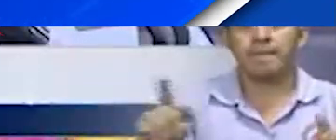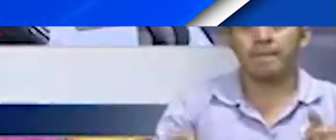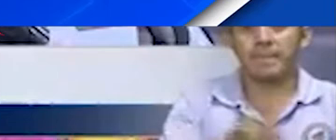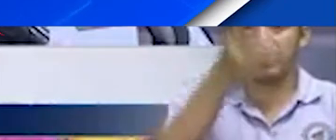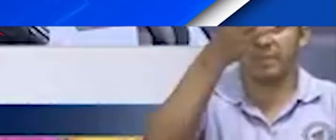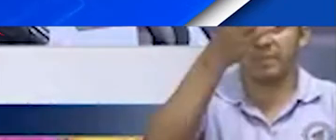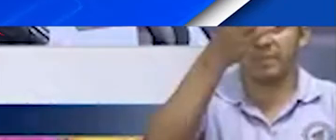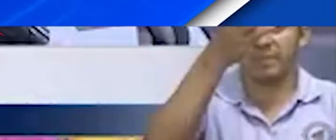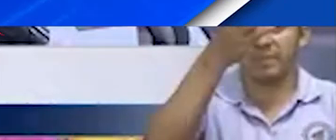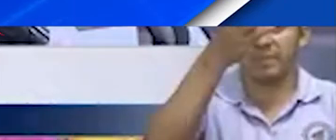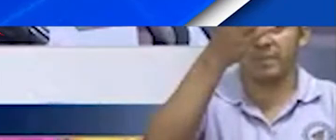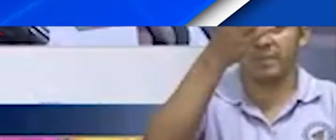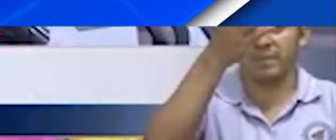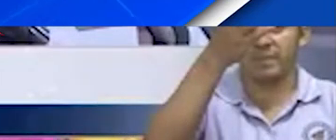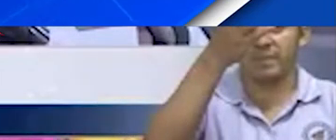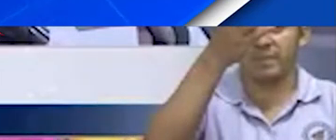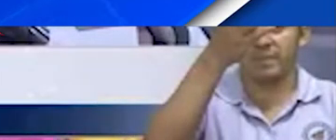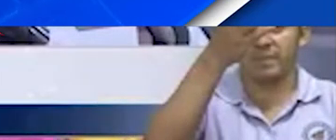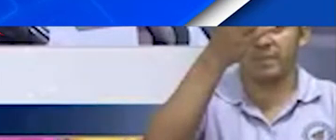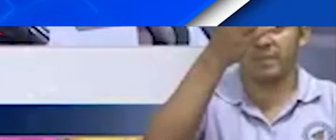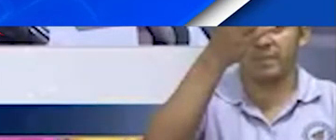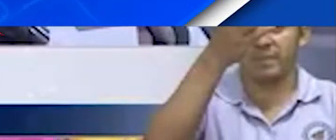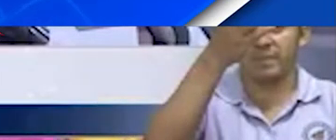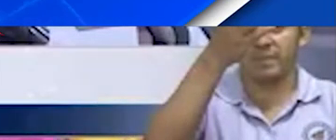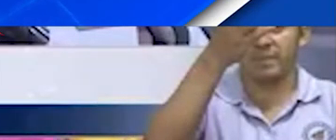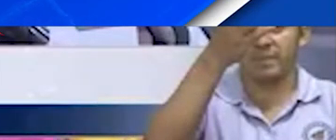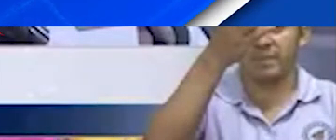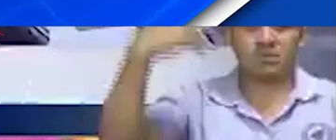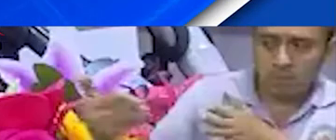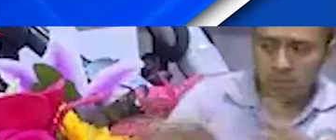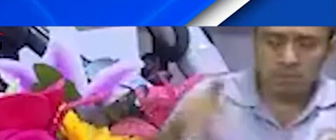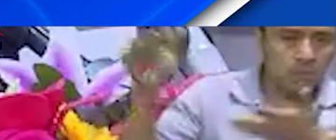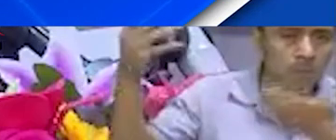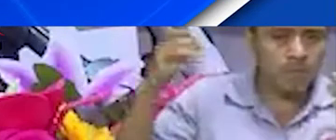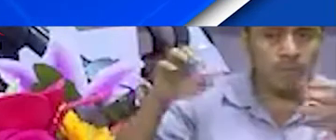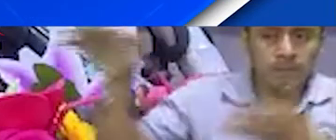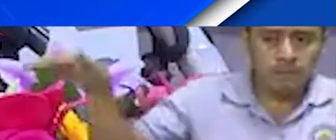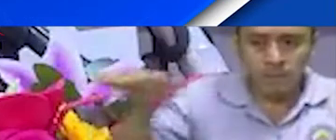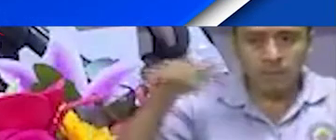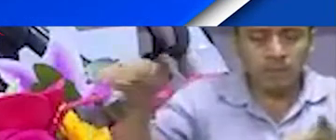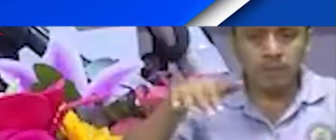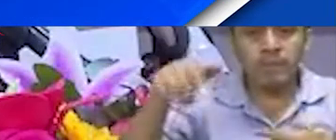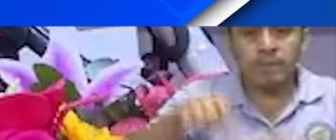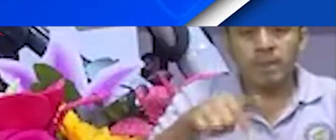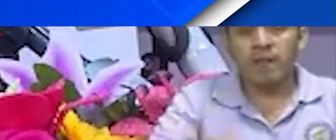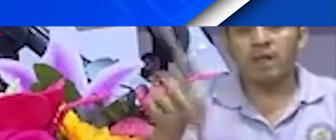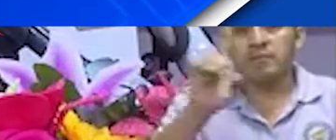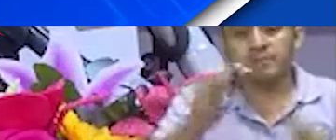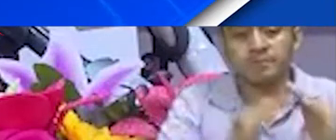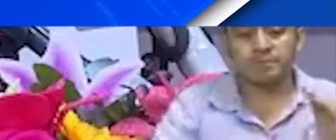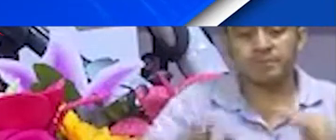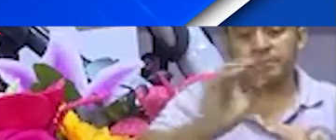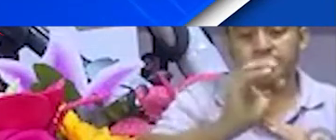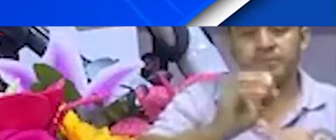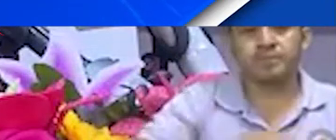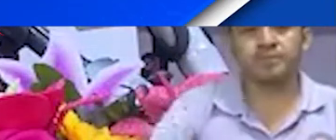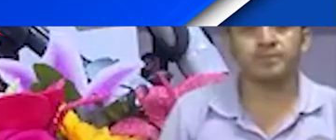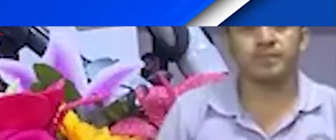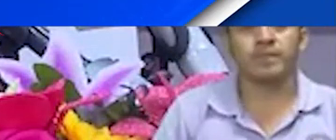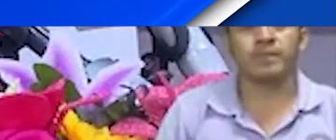de visitantes en los puertos turísticos en los puertos comercios está muy bien en el principal puerto de Corinto